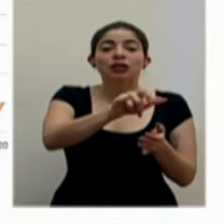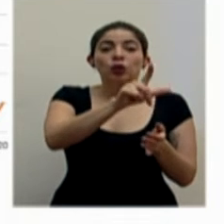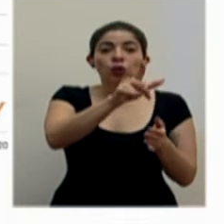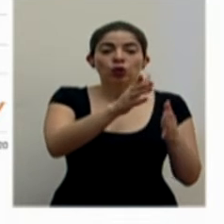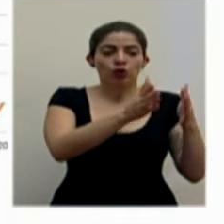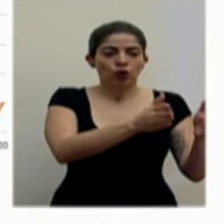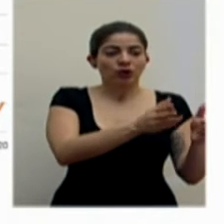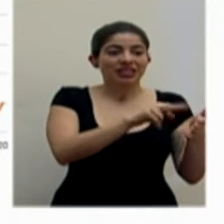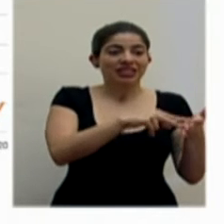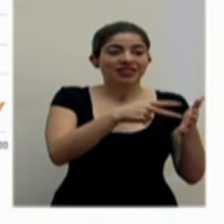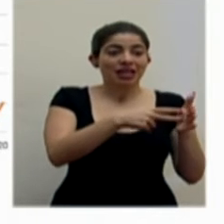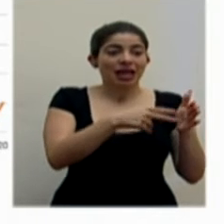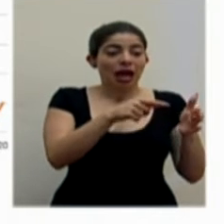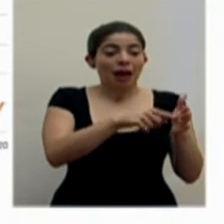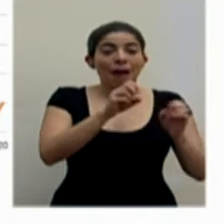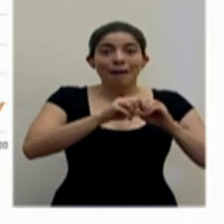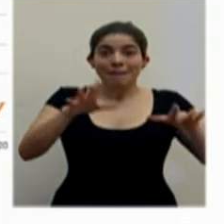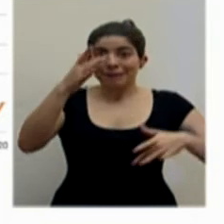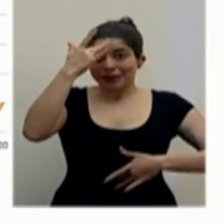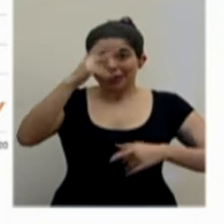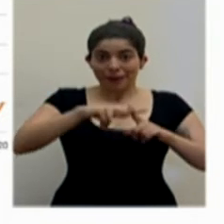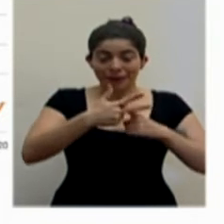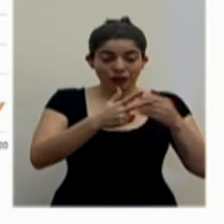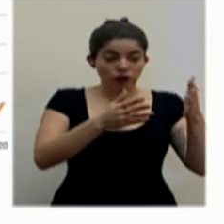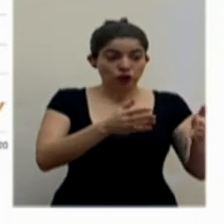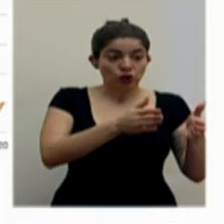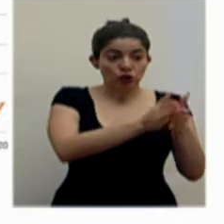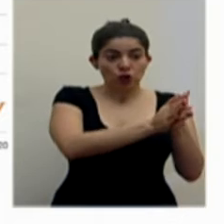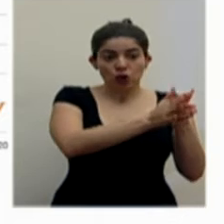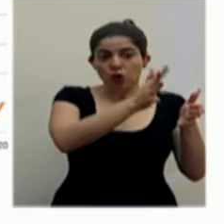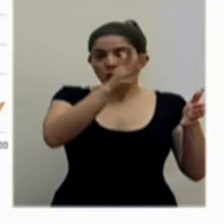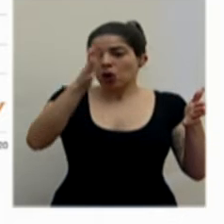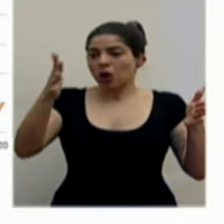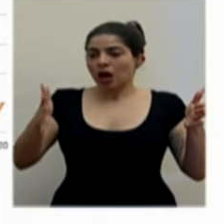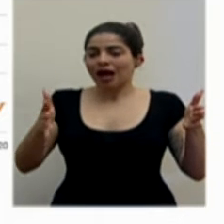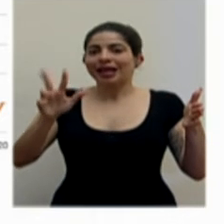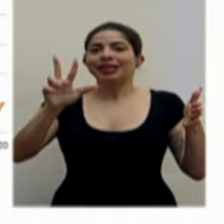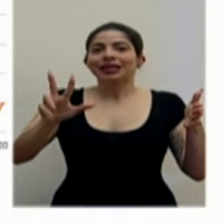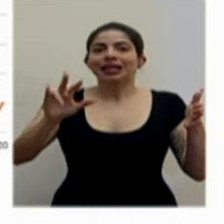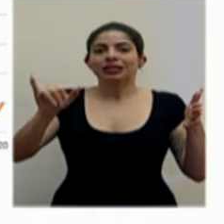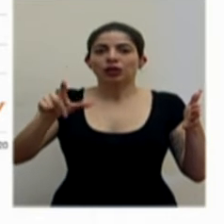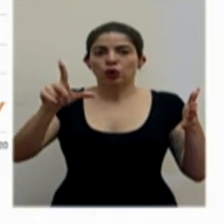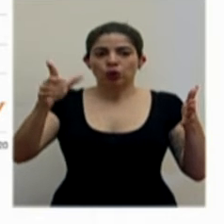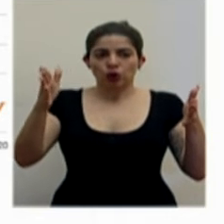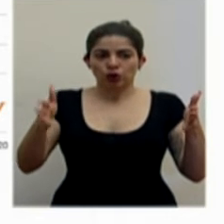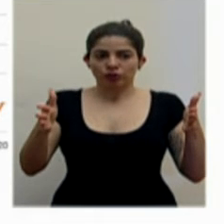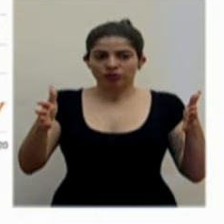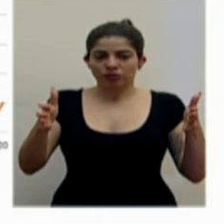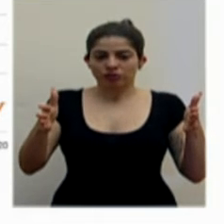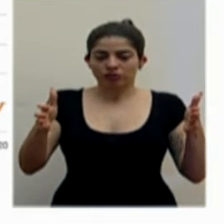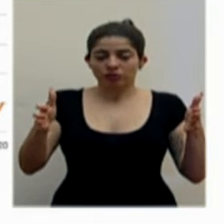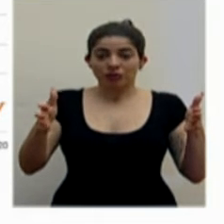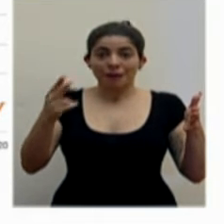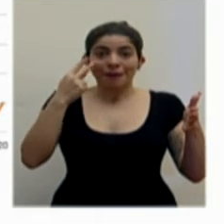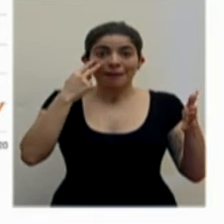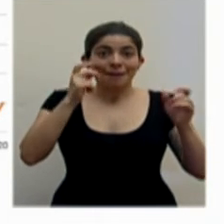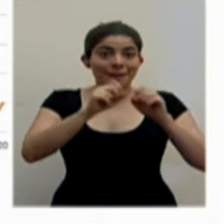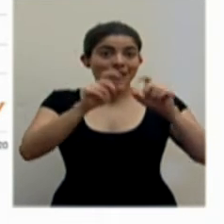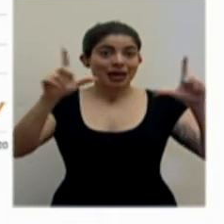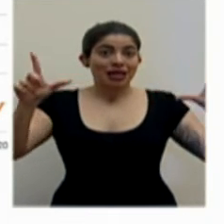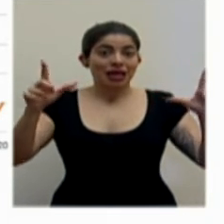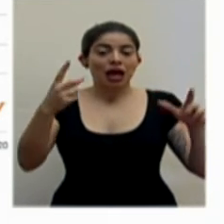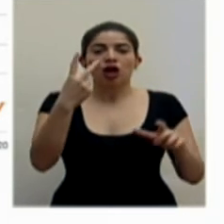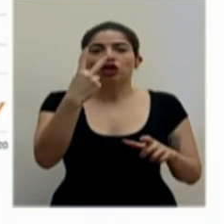o sea, desde que inició la pandemia hasta el 3 de julio. Lo que vemos en la pantalla son